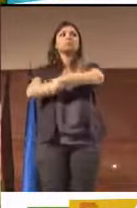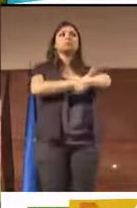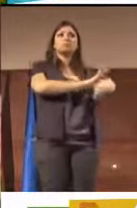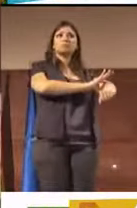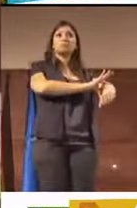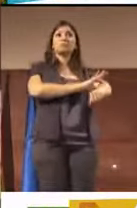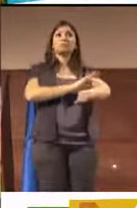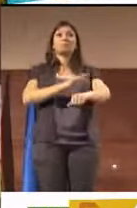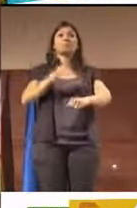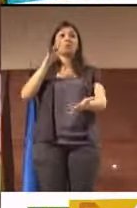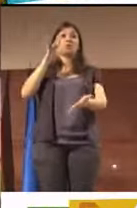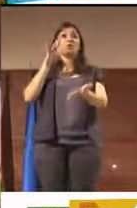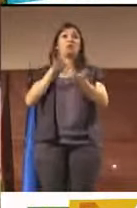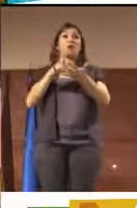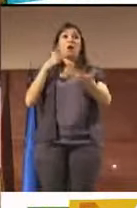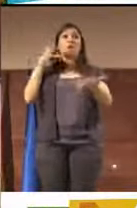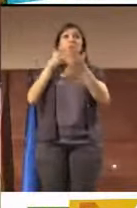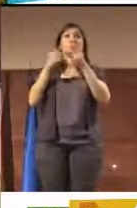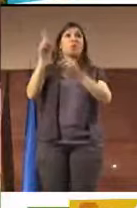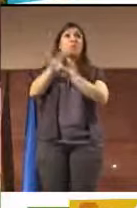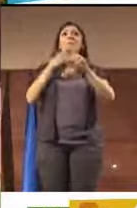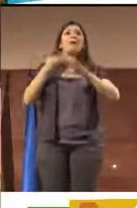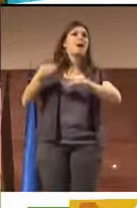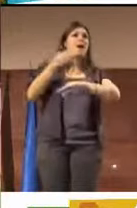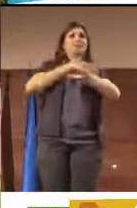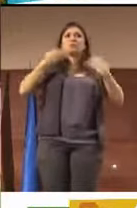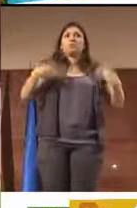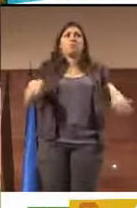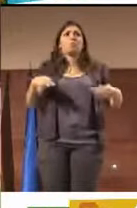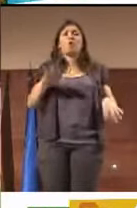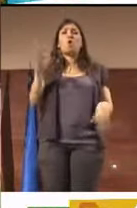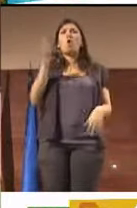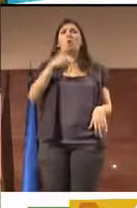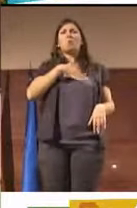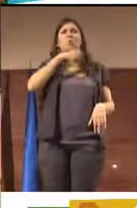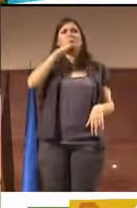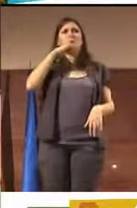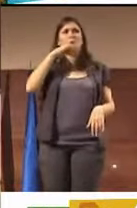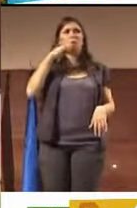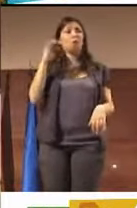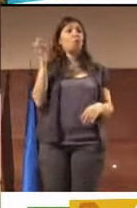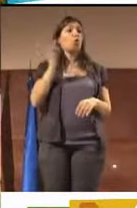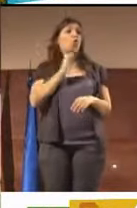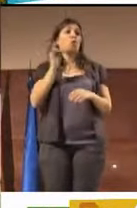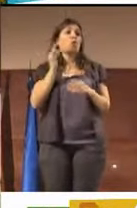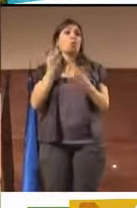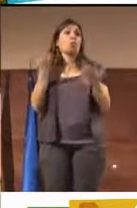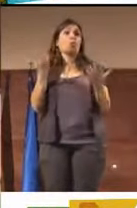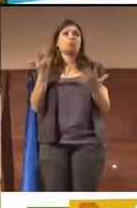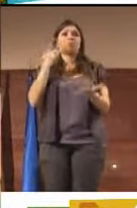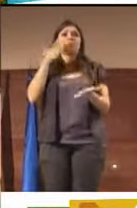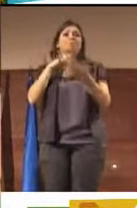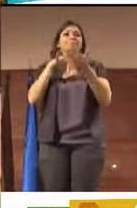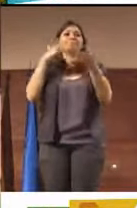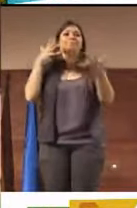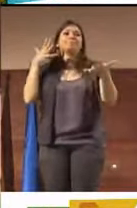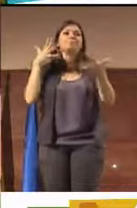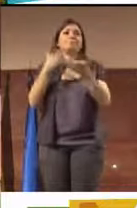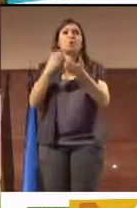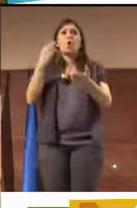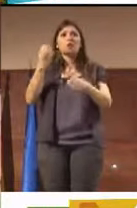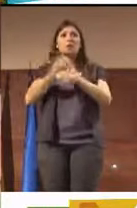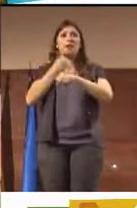hacer anteriormente a tener una lesión, o por dolor, o por haber sufrido un accidente de